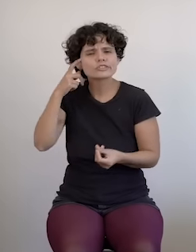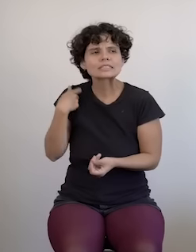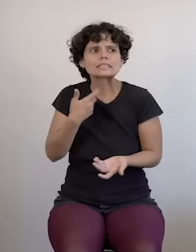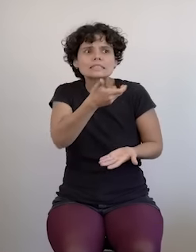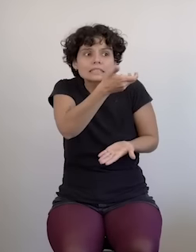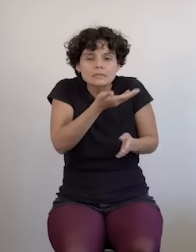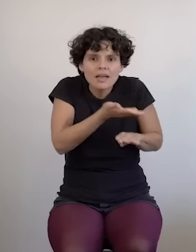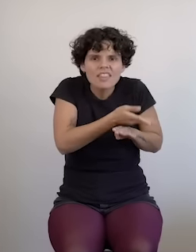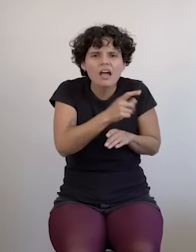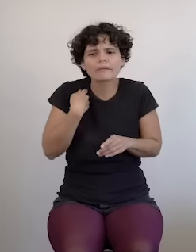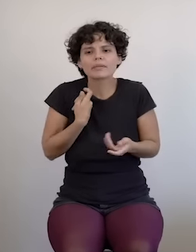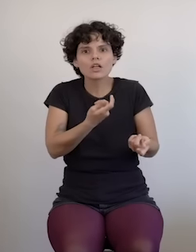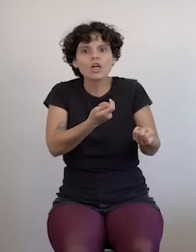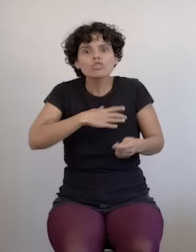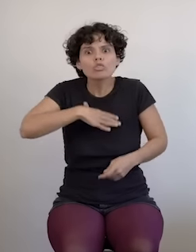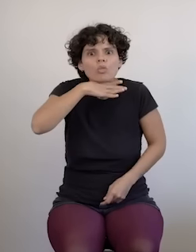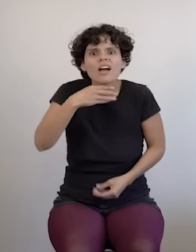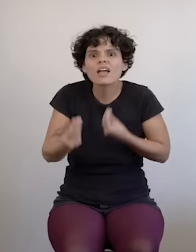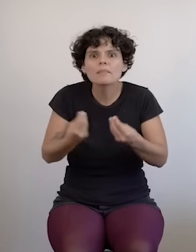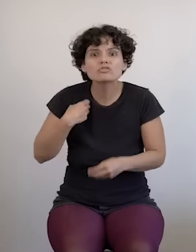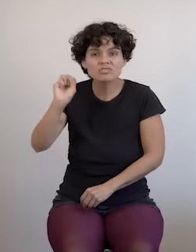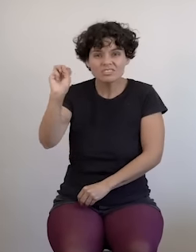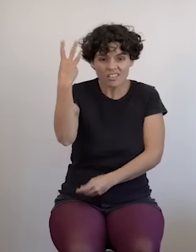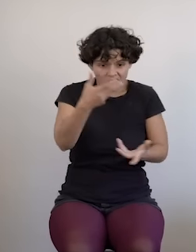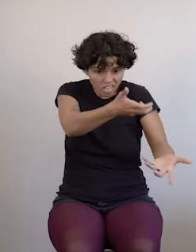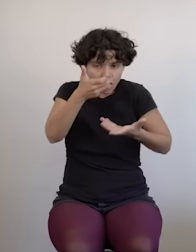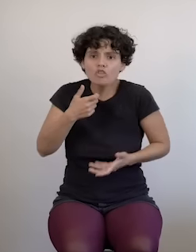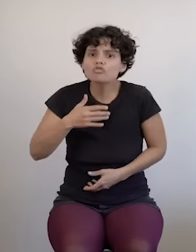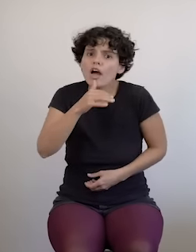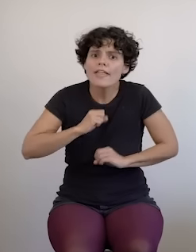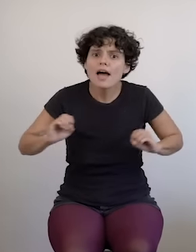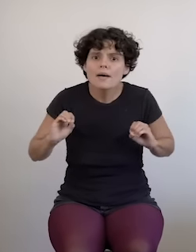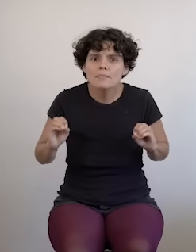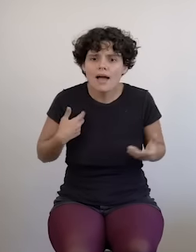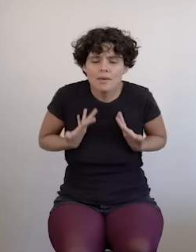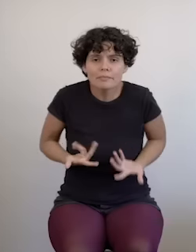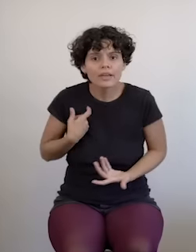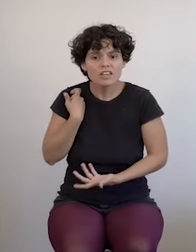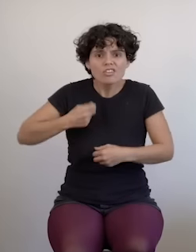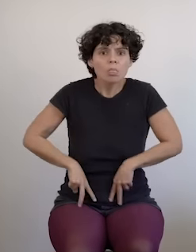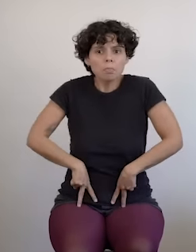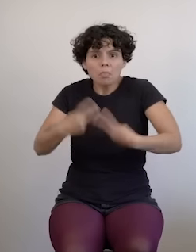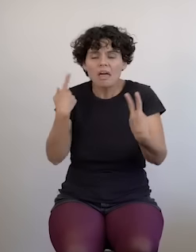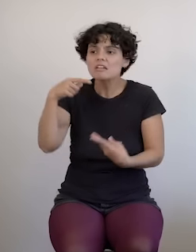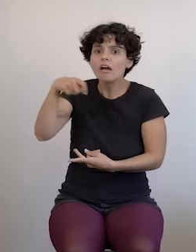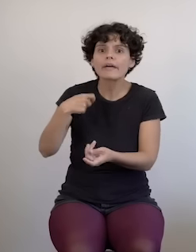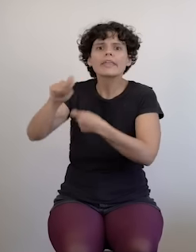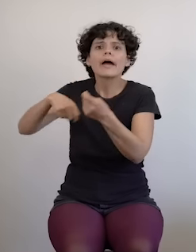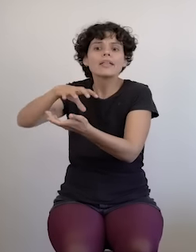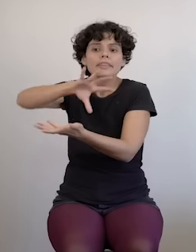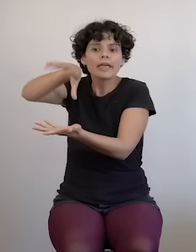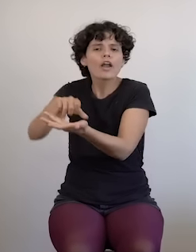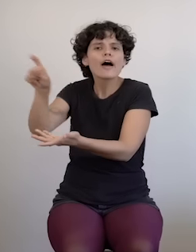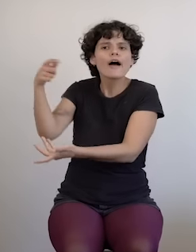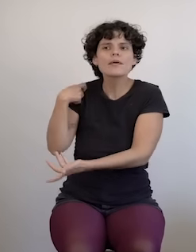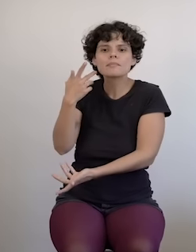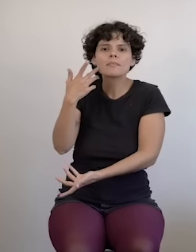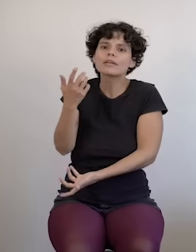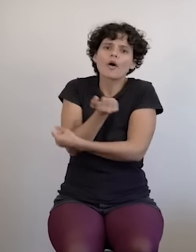encalillada y no me llegó el tercer bono. Y ahora no sé cómo va a estar porque el viejo está ahí. Tengo que darme la vuelta para allá para que no me vea el